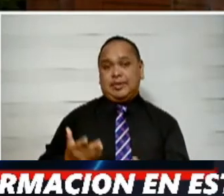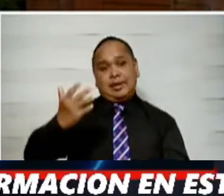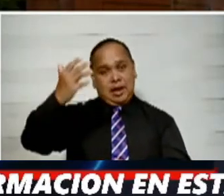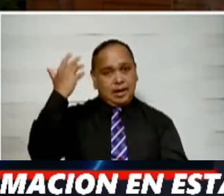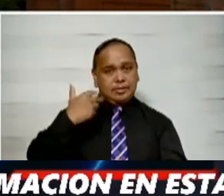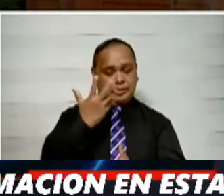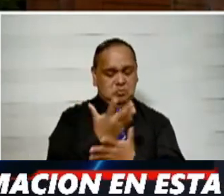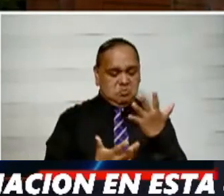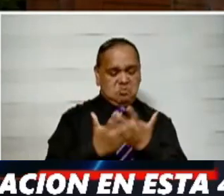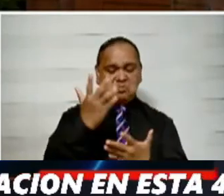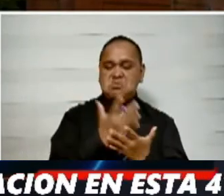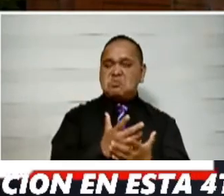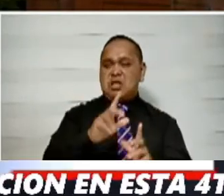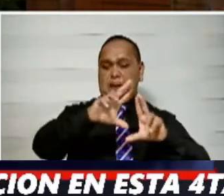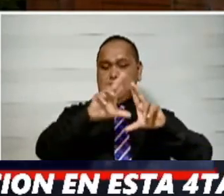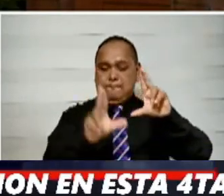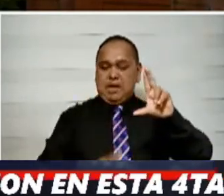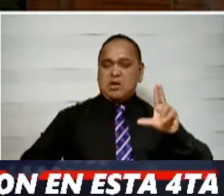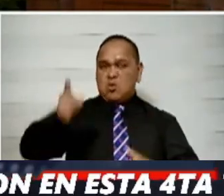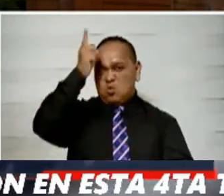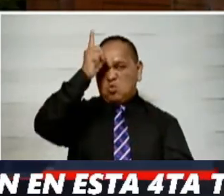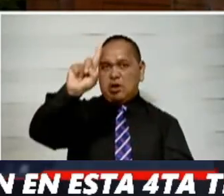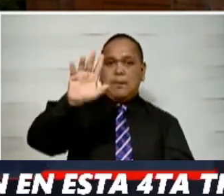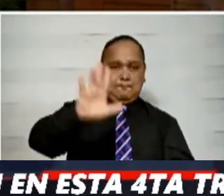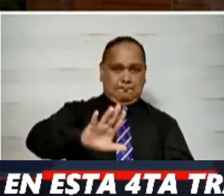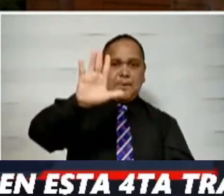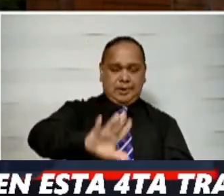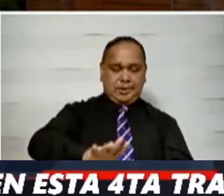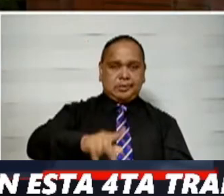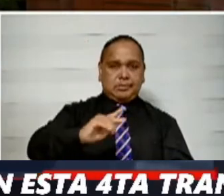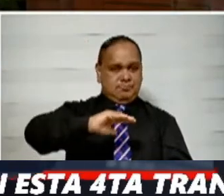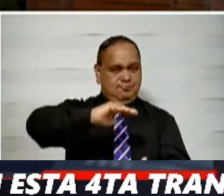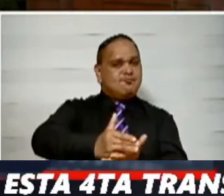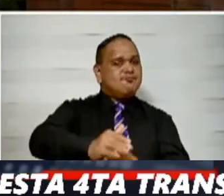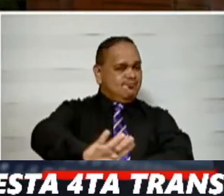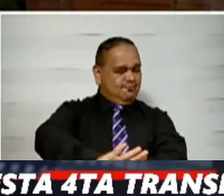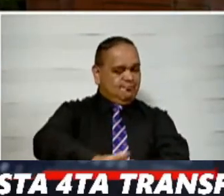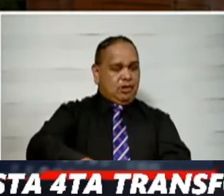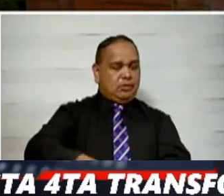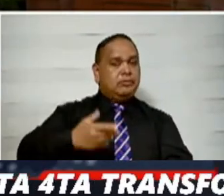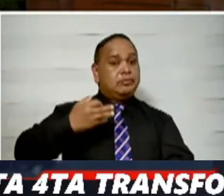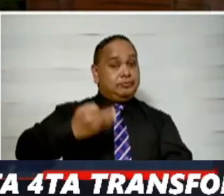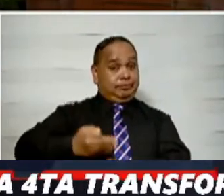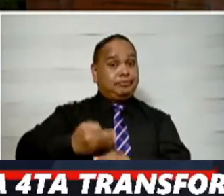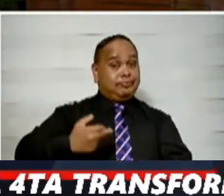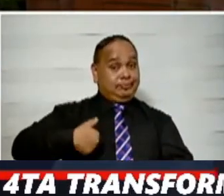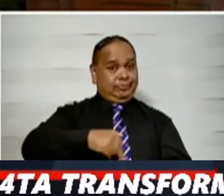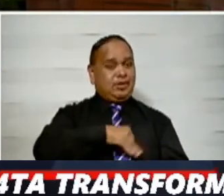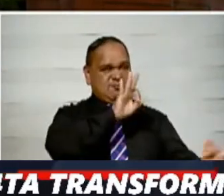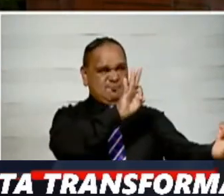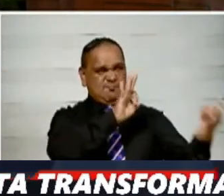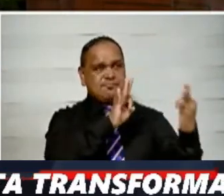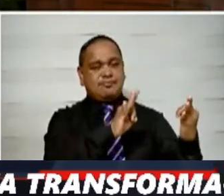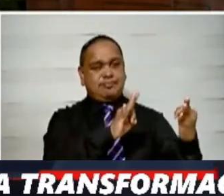si eran los dueños de México, ¿no? Se acabó y sabemos que a con quienes nos estamos enfrentando, porque tienen toda esta